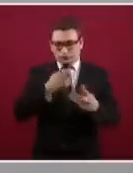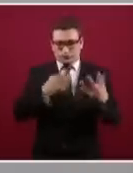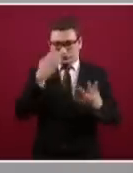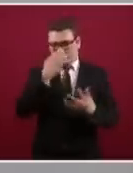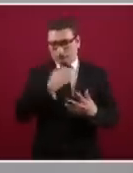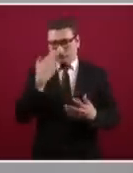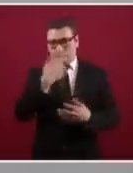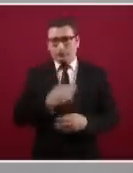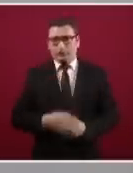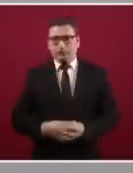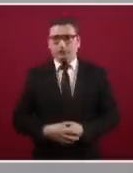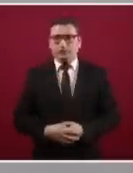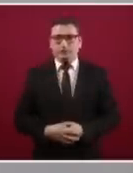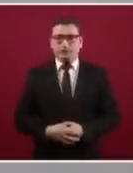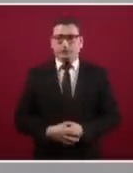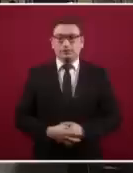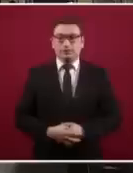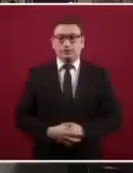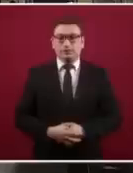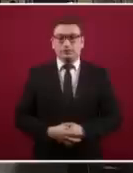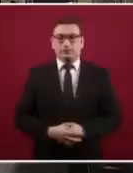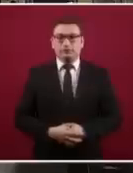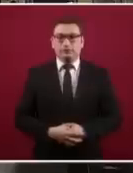analizando bien.